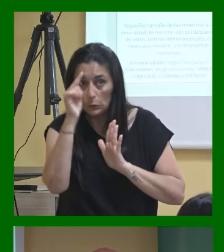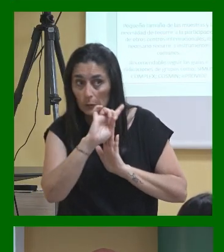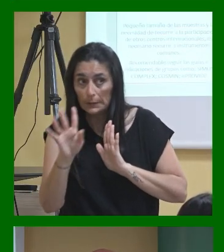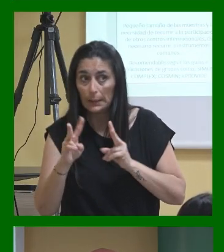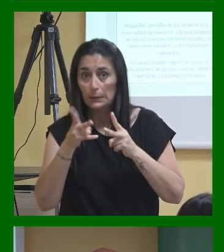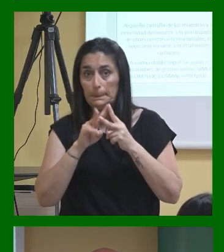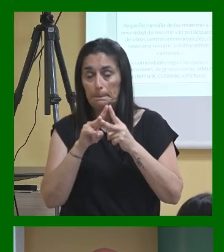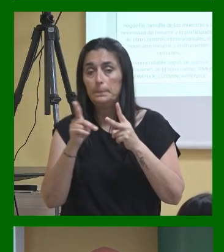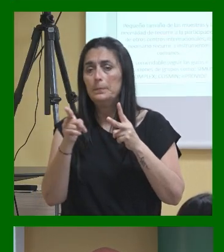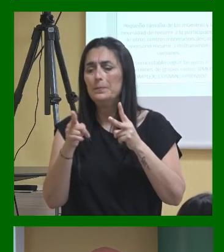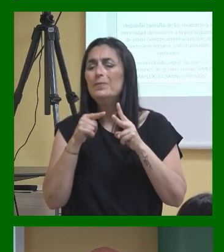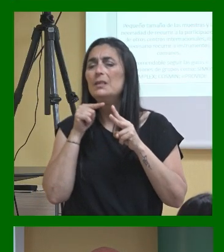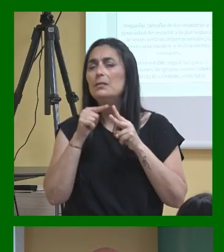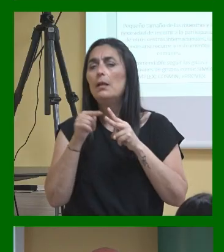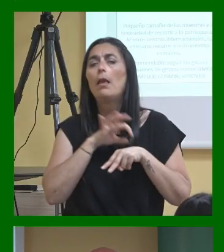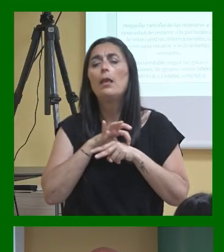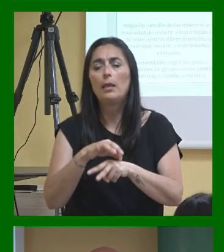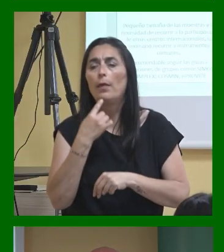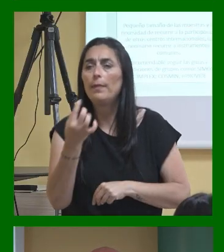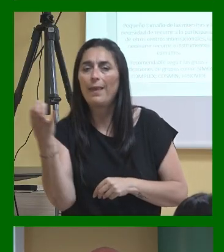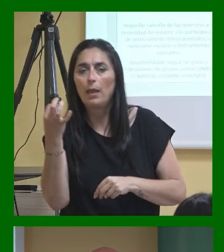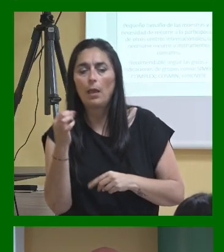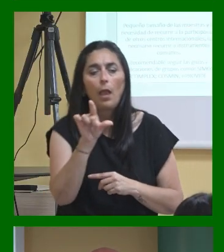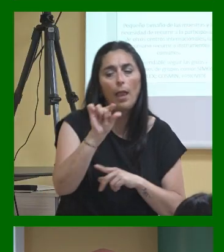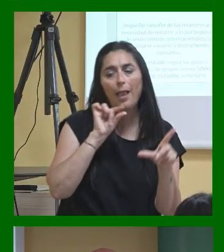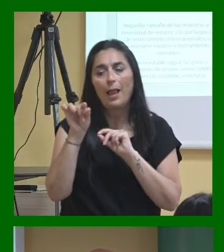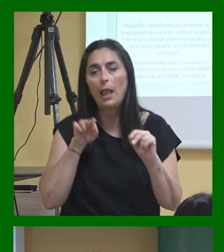Provide, que os van a decir qué instrumentos tenéis que elegir.